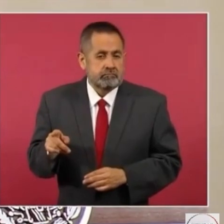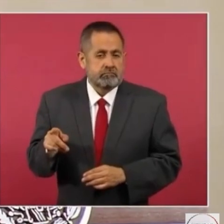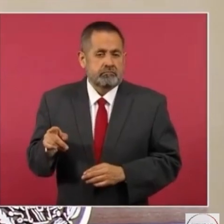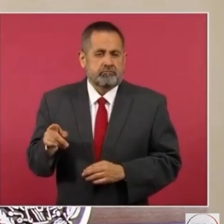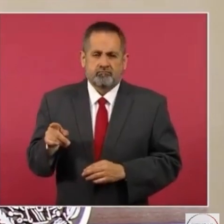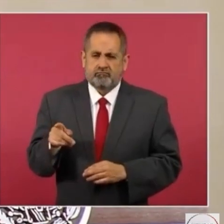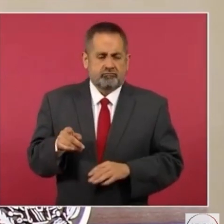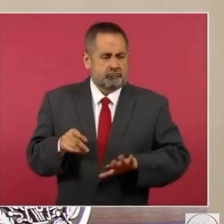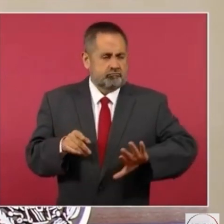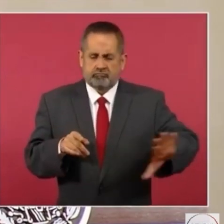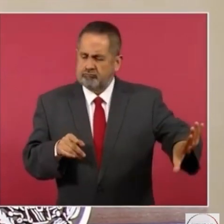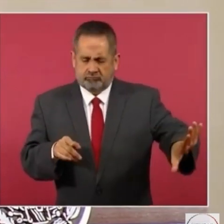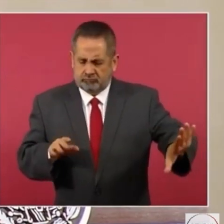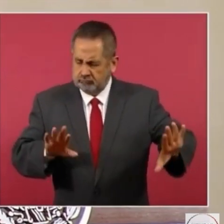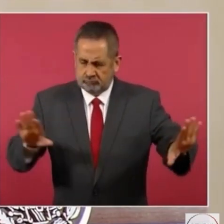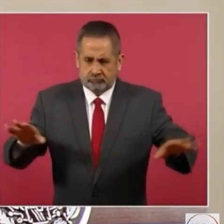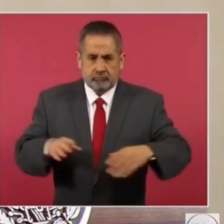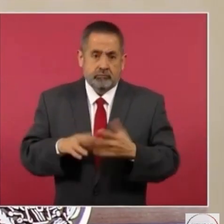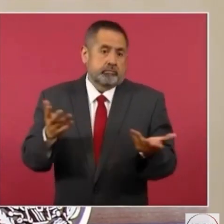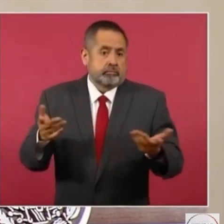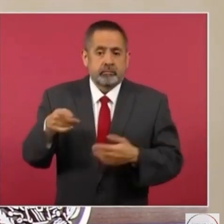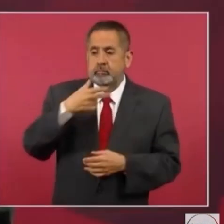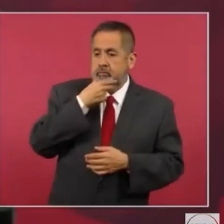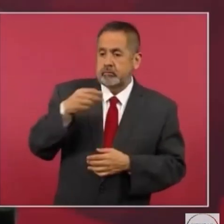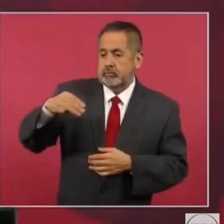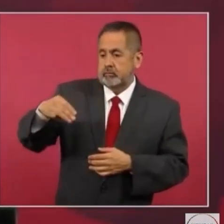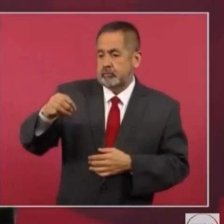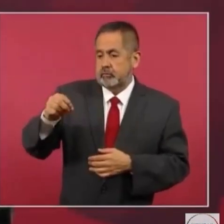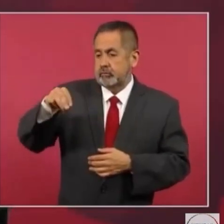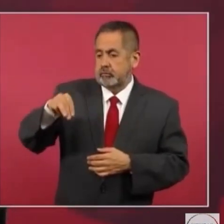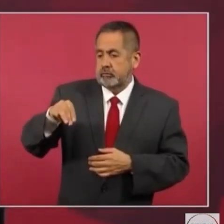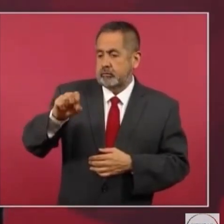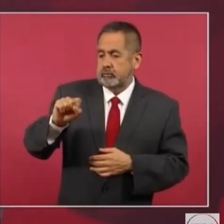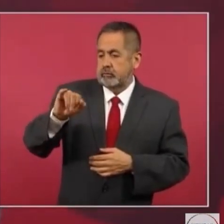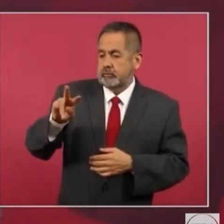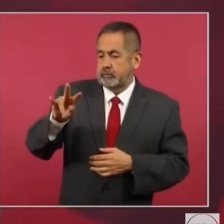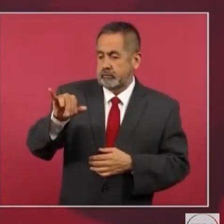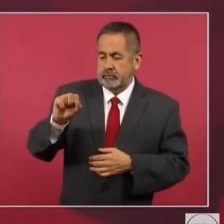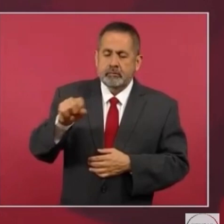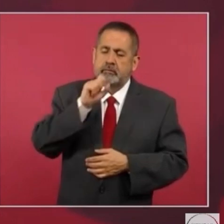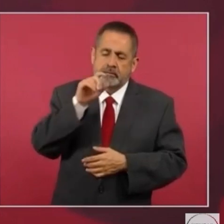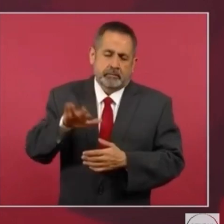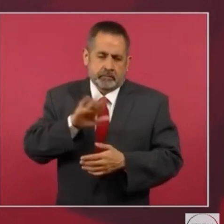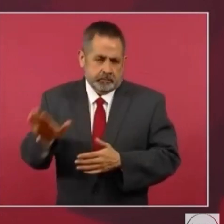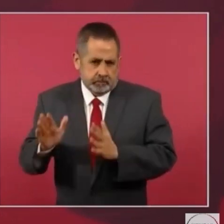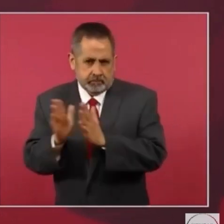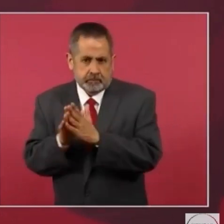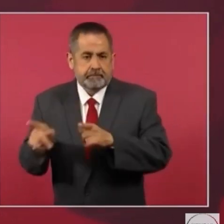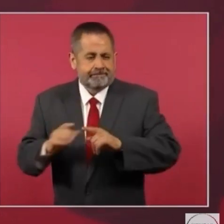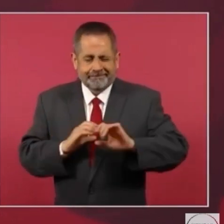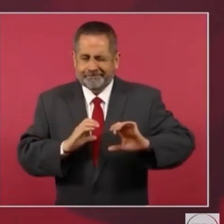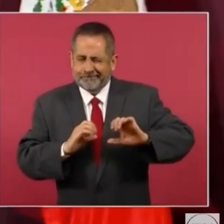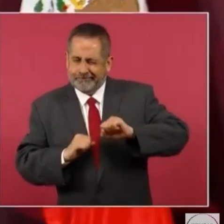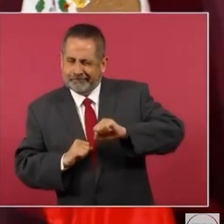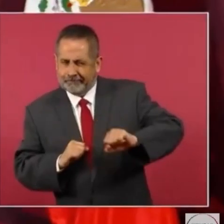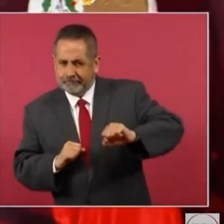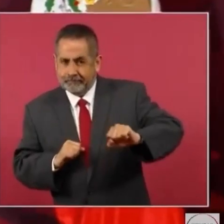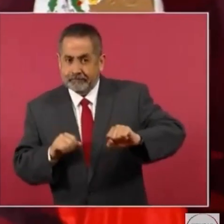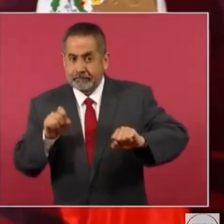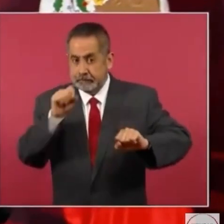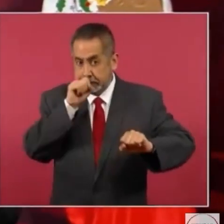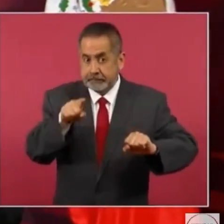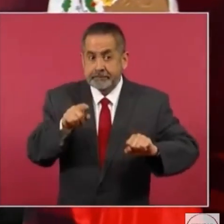se mantuvo independiente. Monsi, que ya también falleció, también se cuidaba, aunque